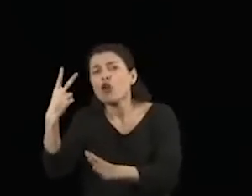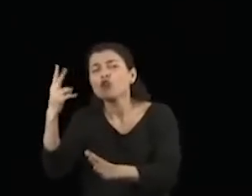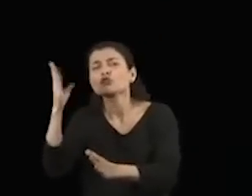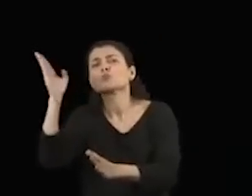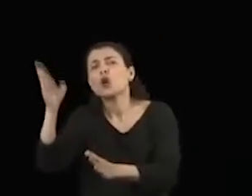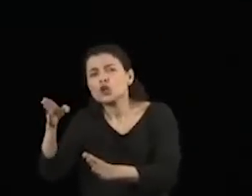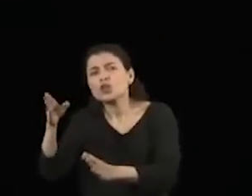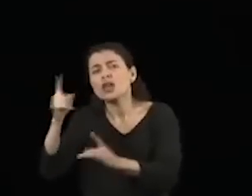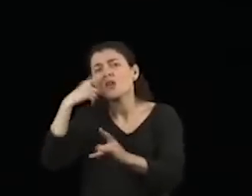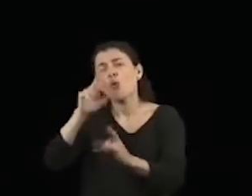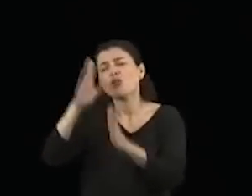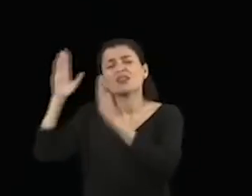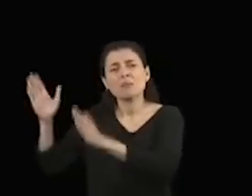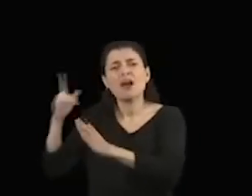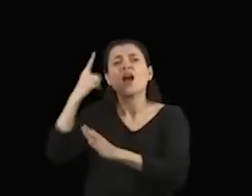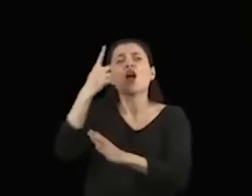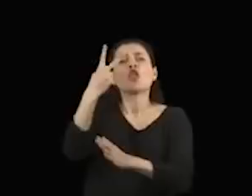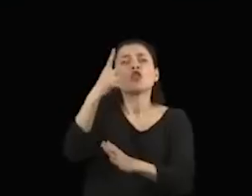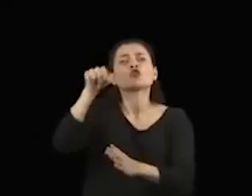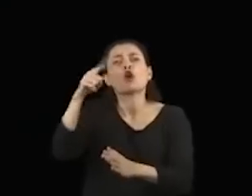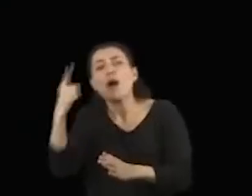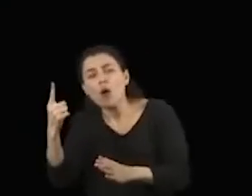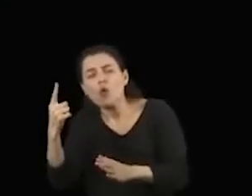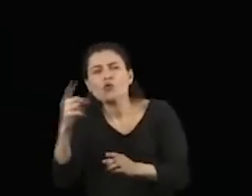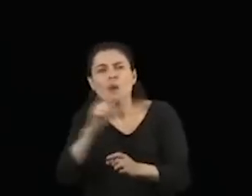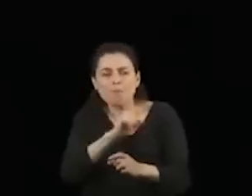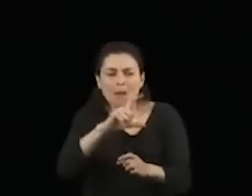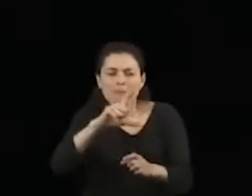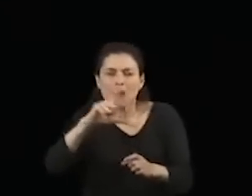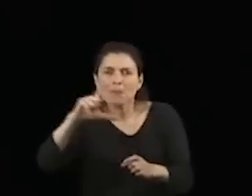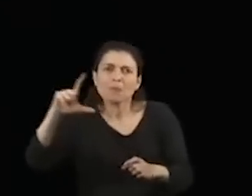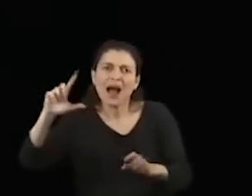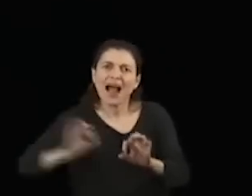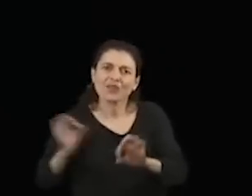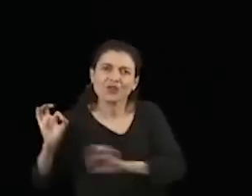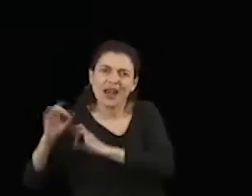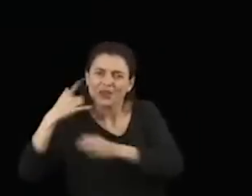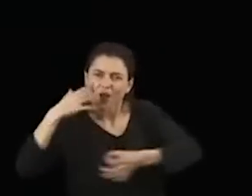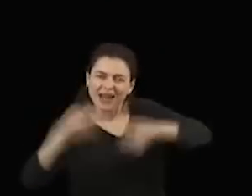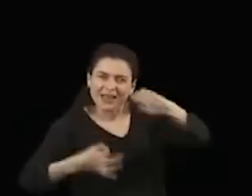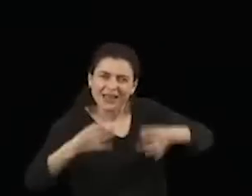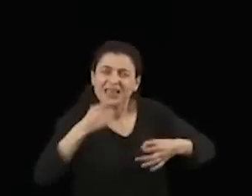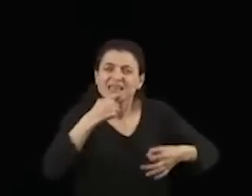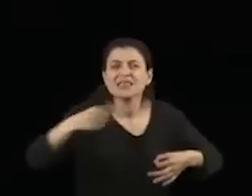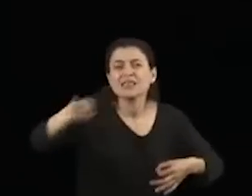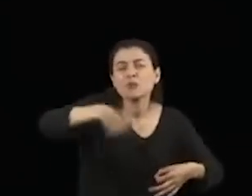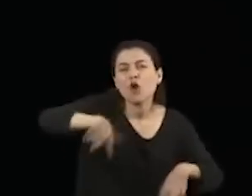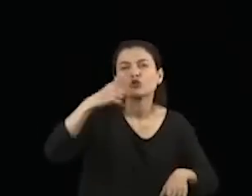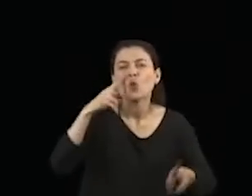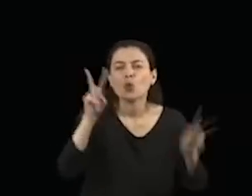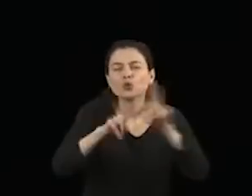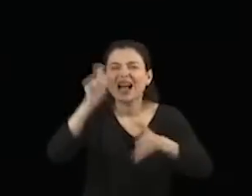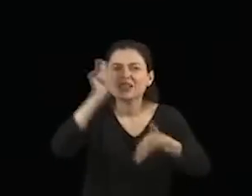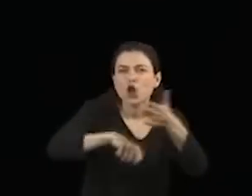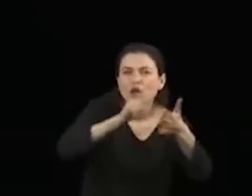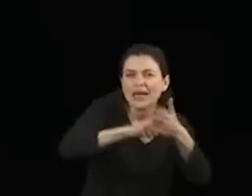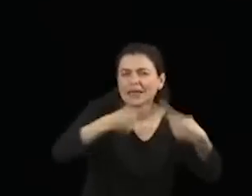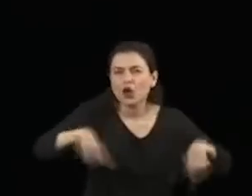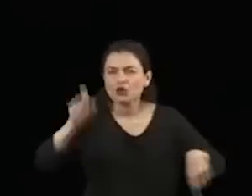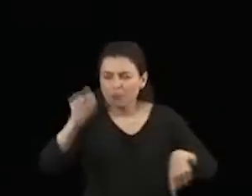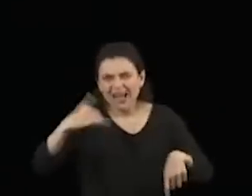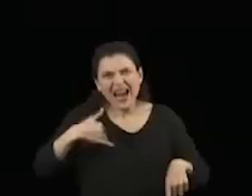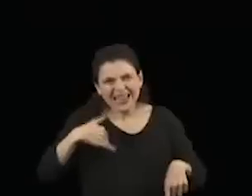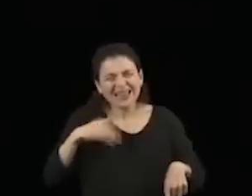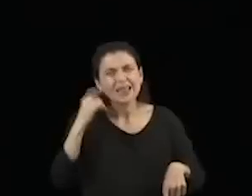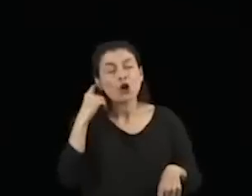1,2% y en la segunda parte fue 2,1%. Y es más, si ustedes corrigen por subestimación de cuentas nacionales, puede ser que haya